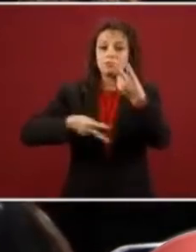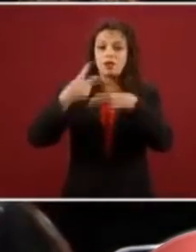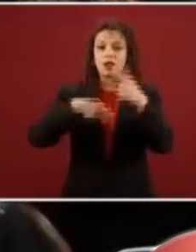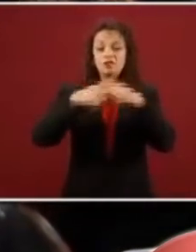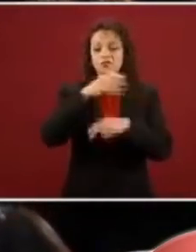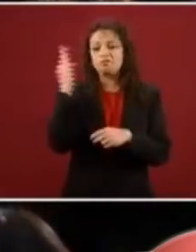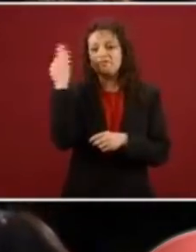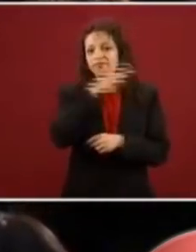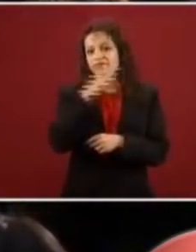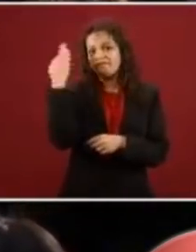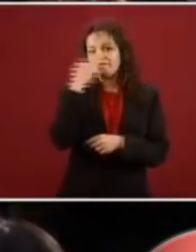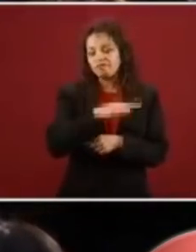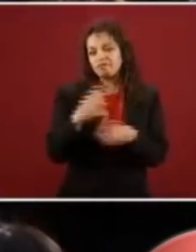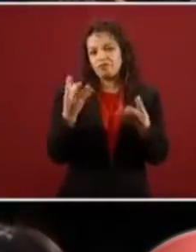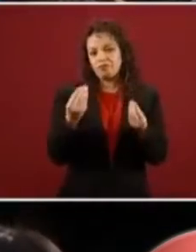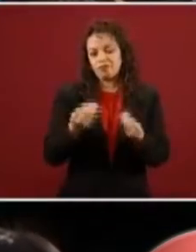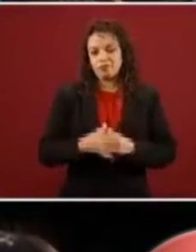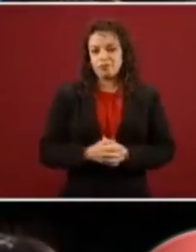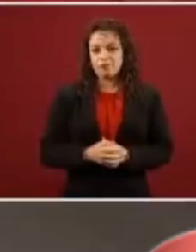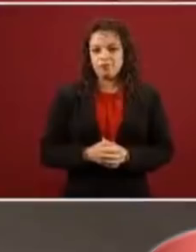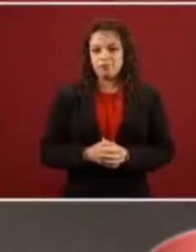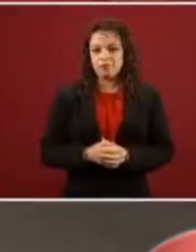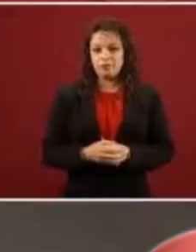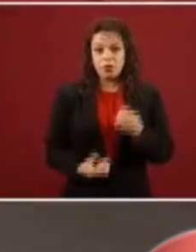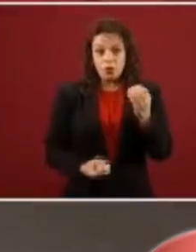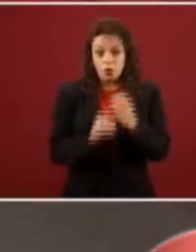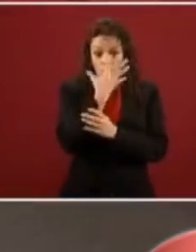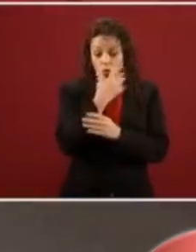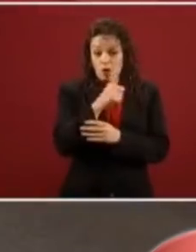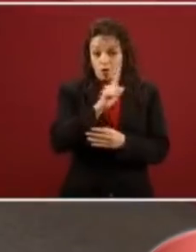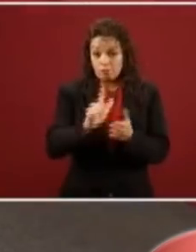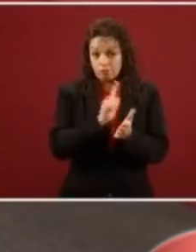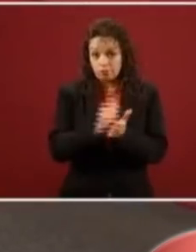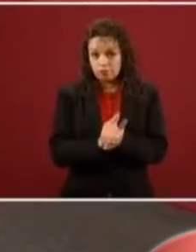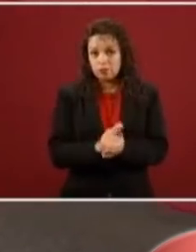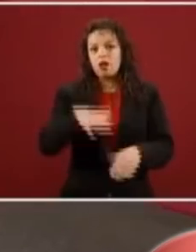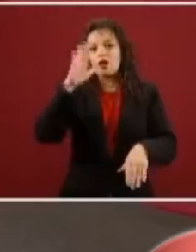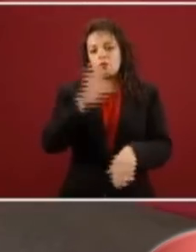Cada vez que había una reforma, más fraude.